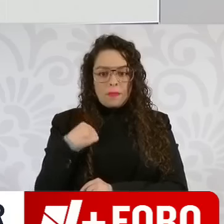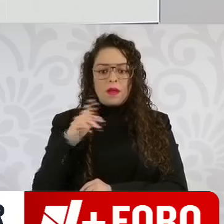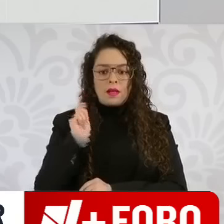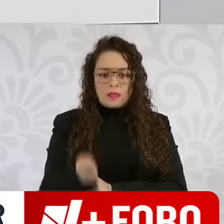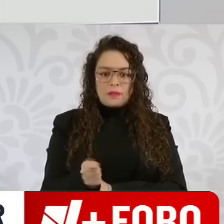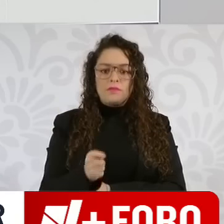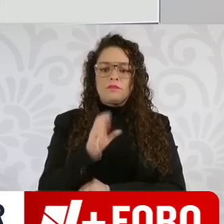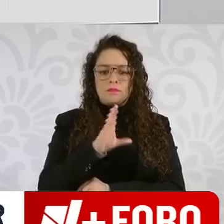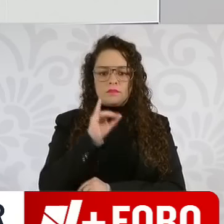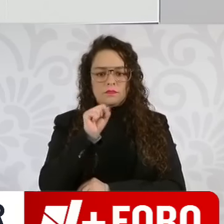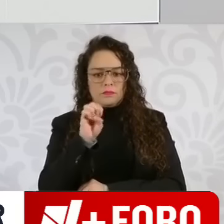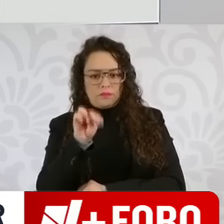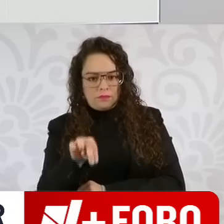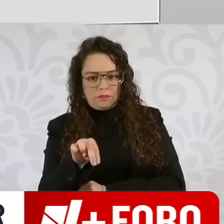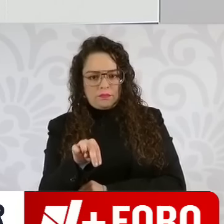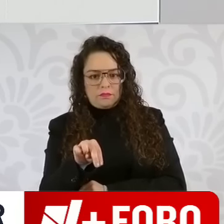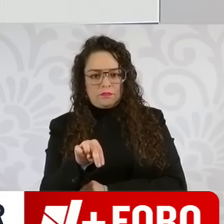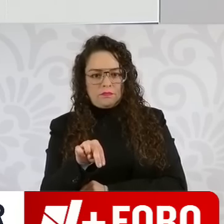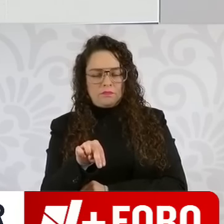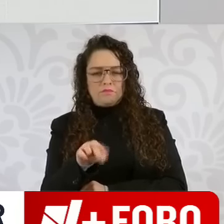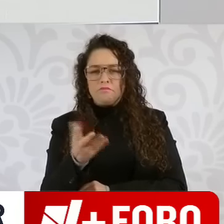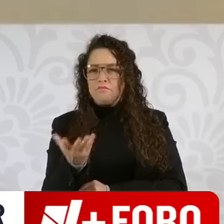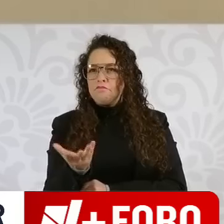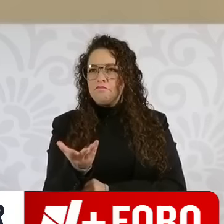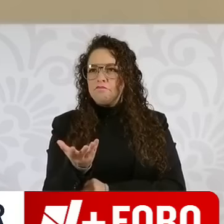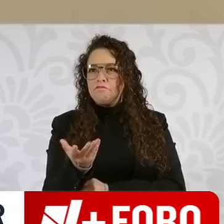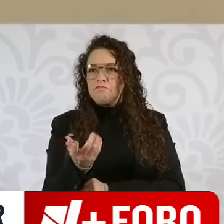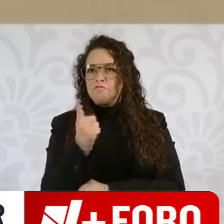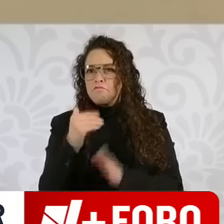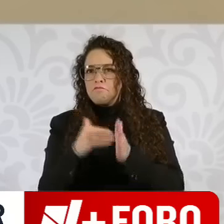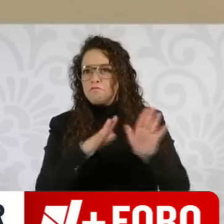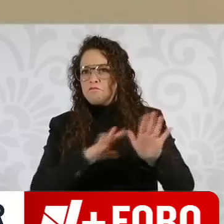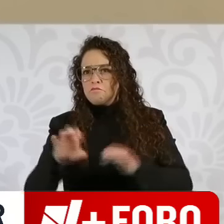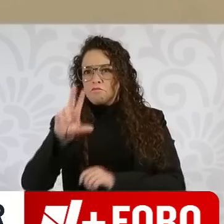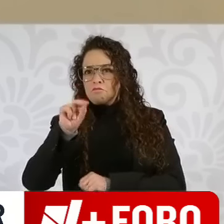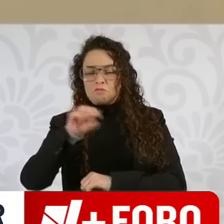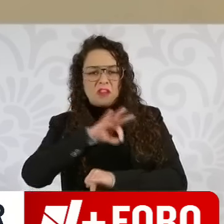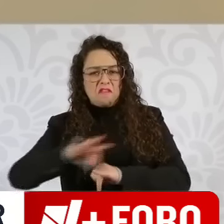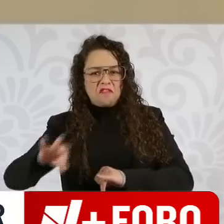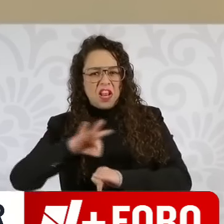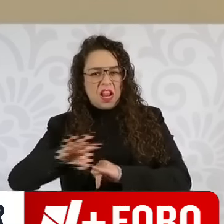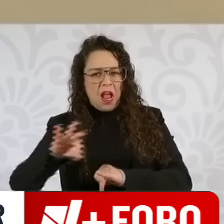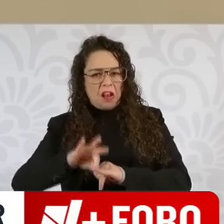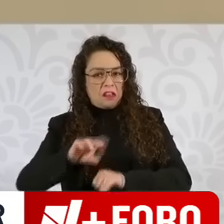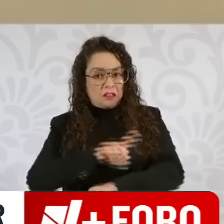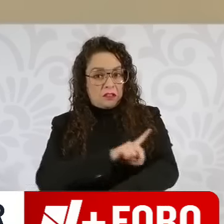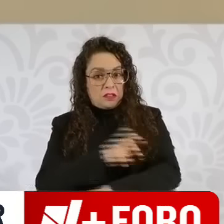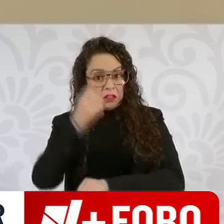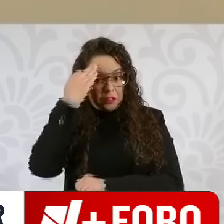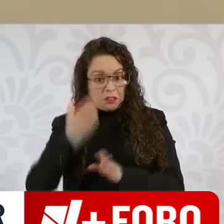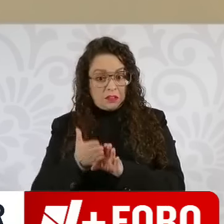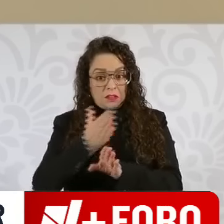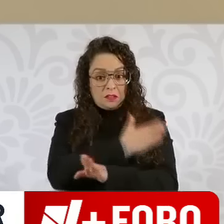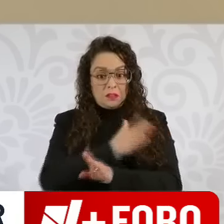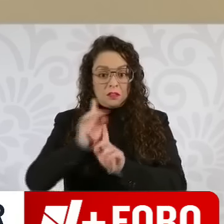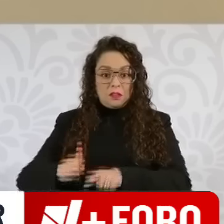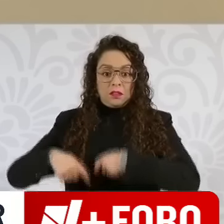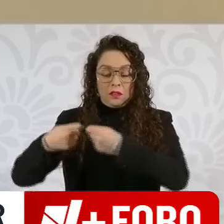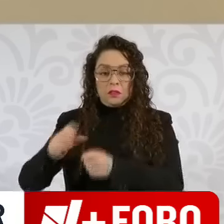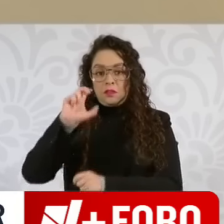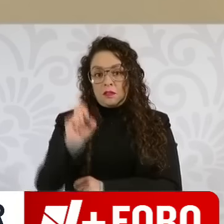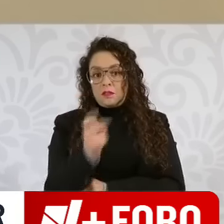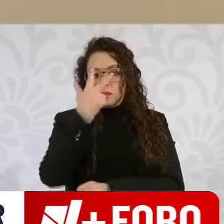Ya no nos especificó si a través de la UIF, si ya se está haciendo algún trabajo, lo veremos en los siguientes días. Lo que sí es